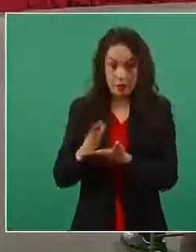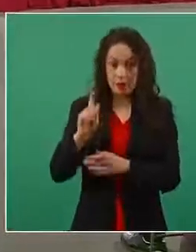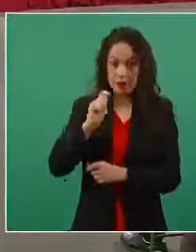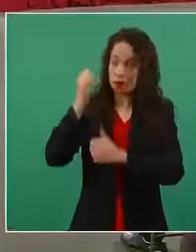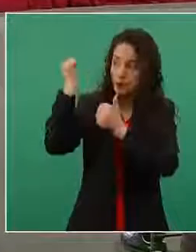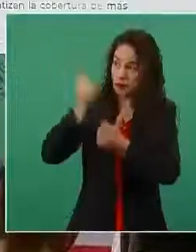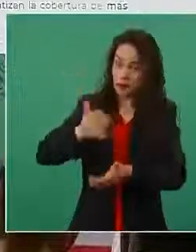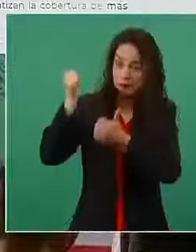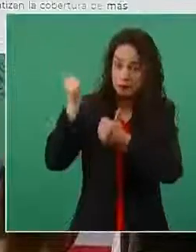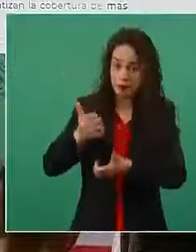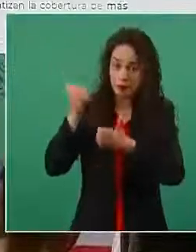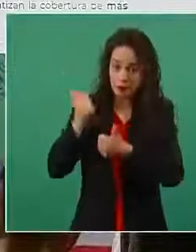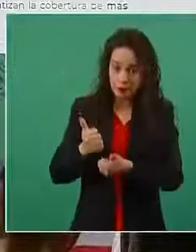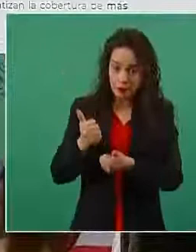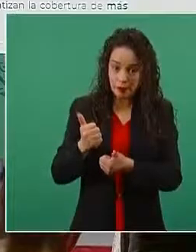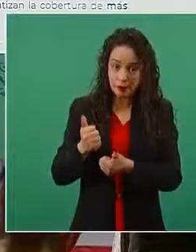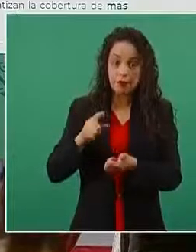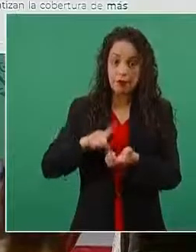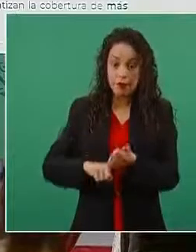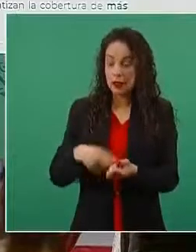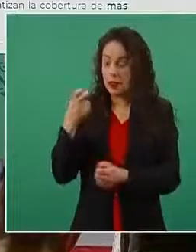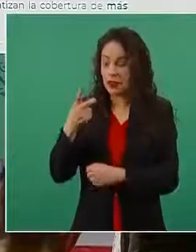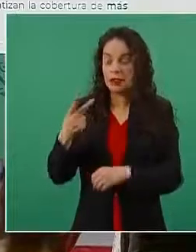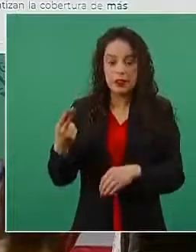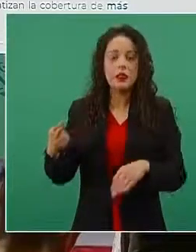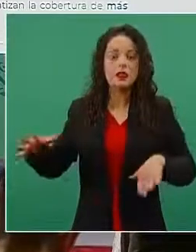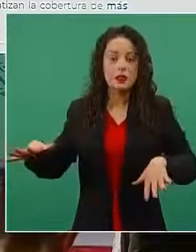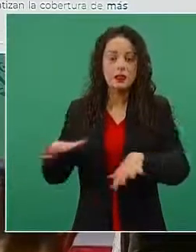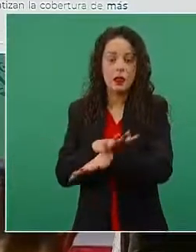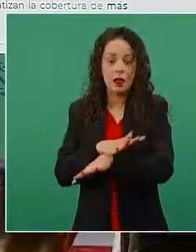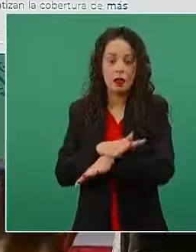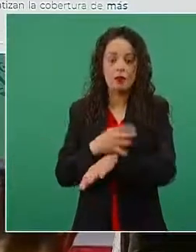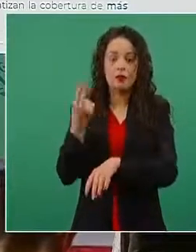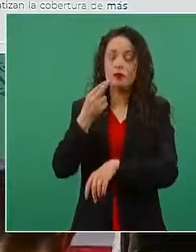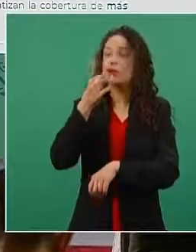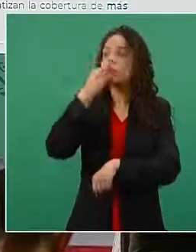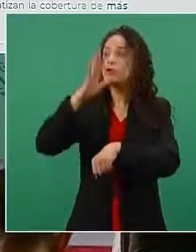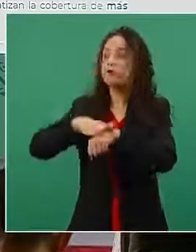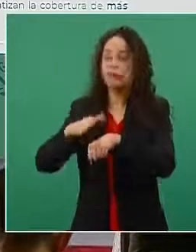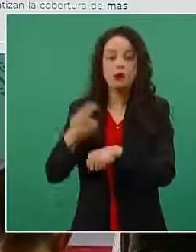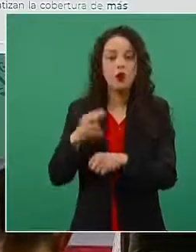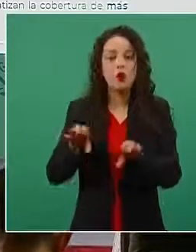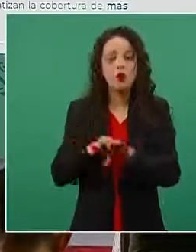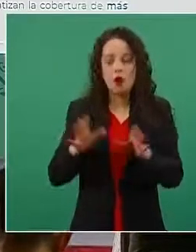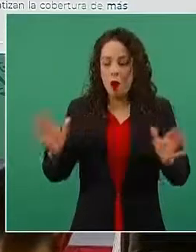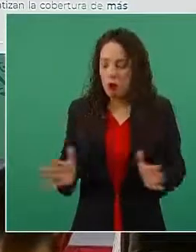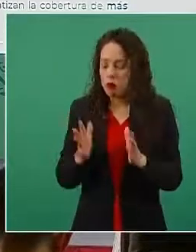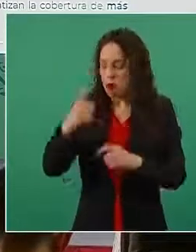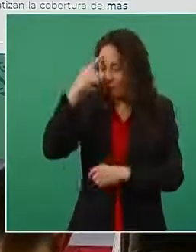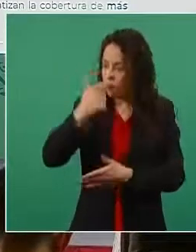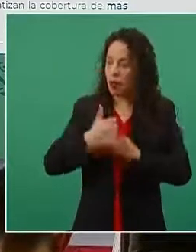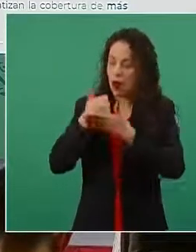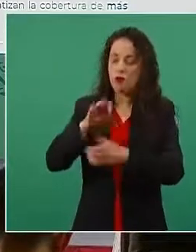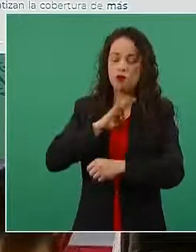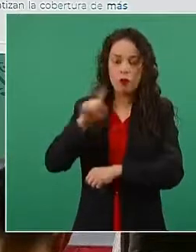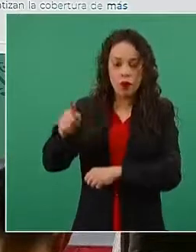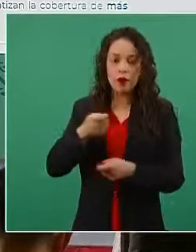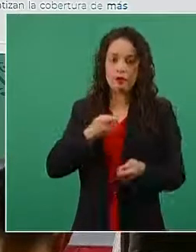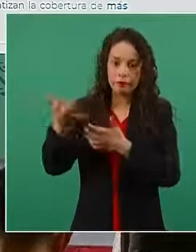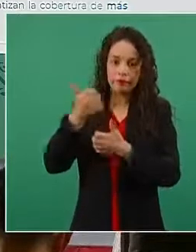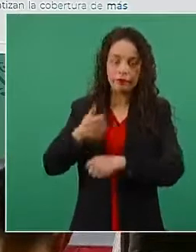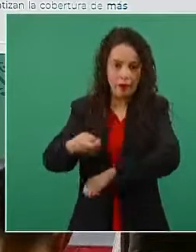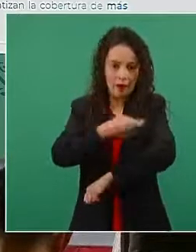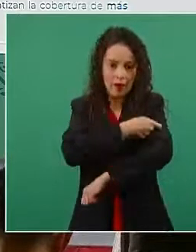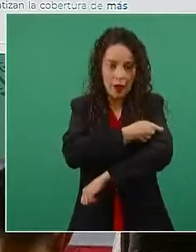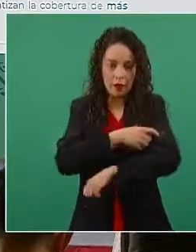abastecimiento, es corregir esto, cambiar esto, denunciar esto, promover otras circunstancias. En